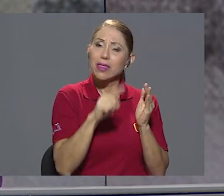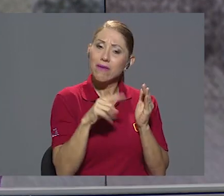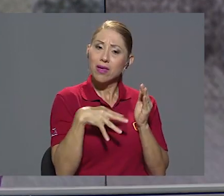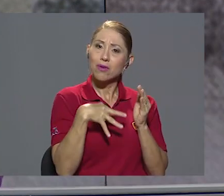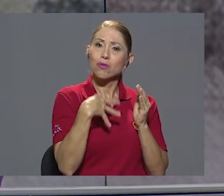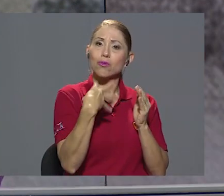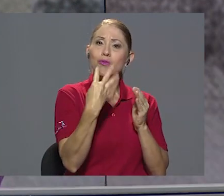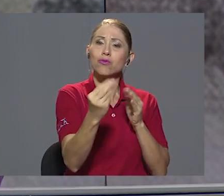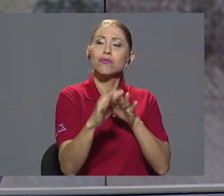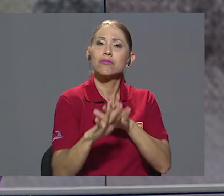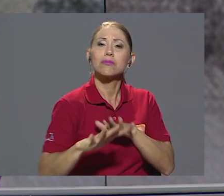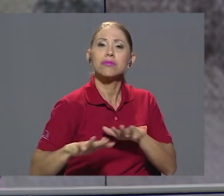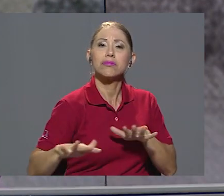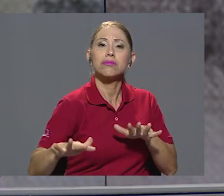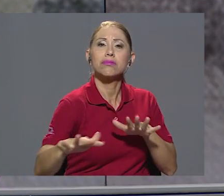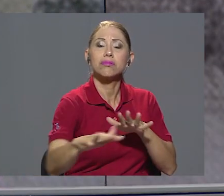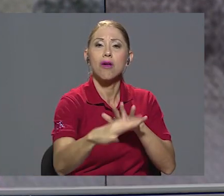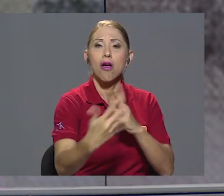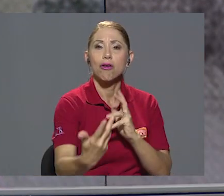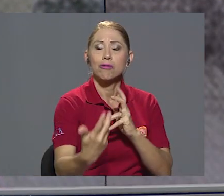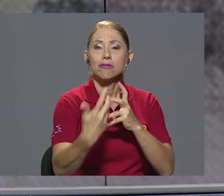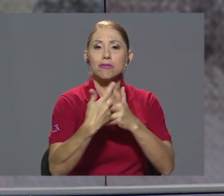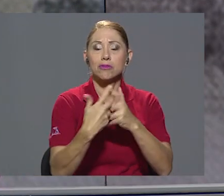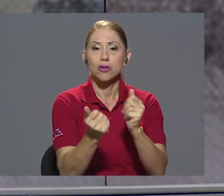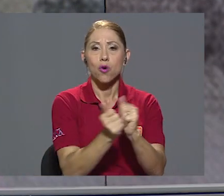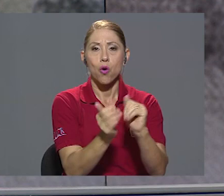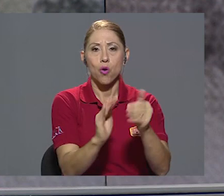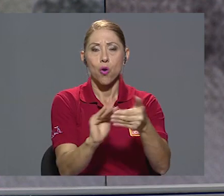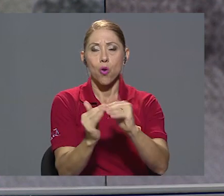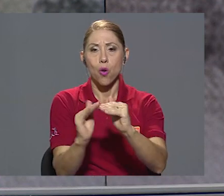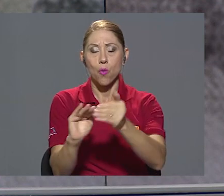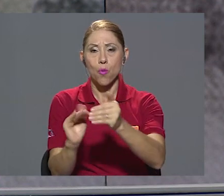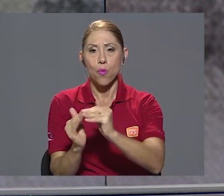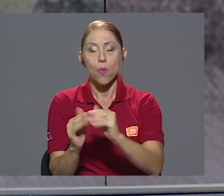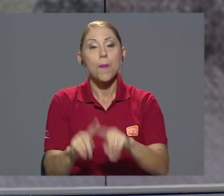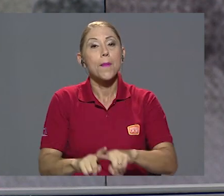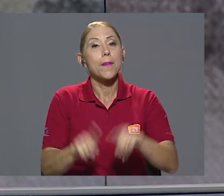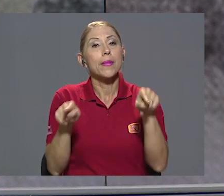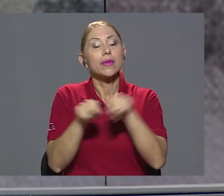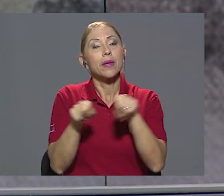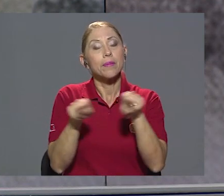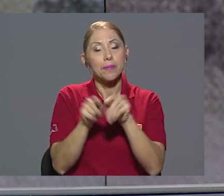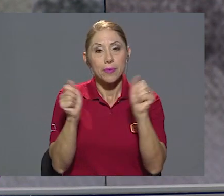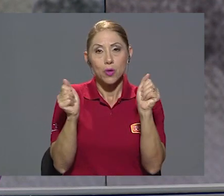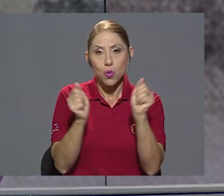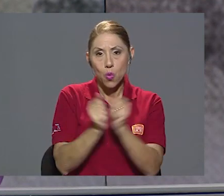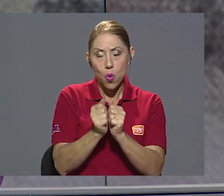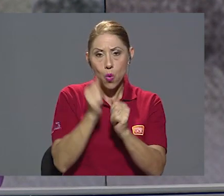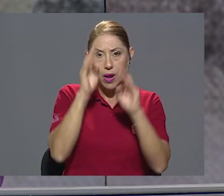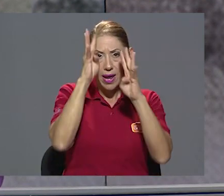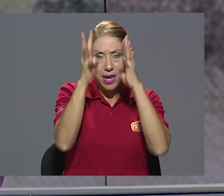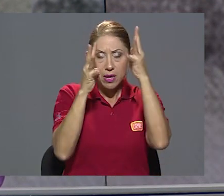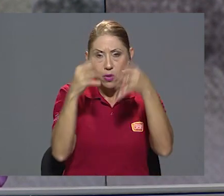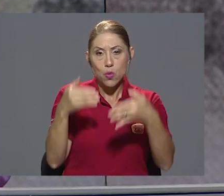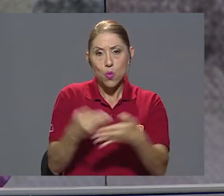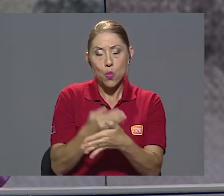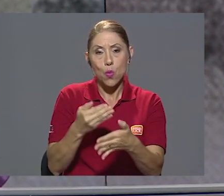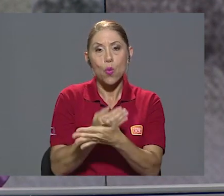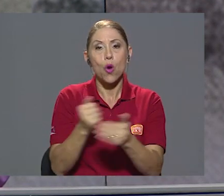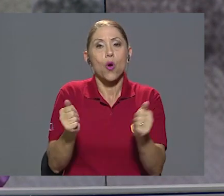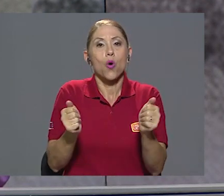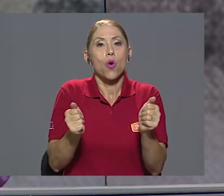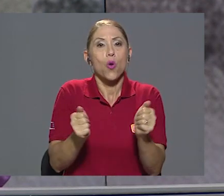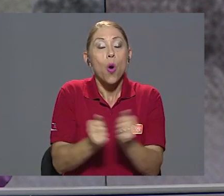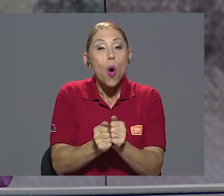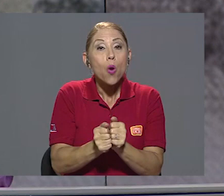a un compromiso de relacionamiento con la comunidad, pero también con la innovación